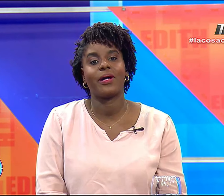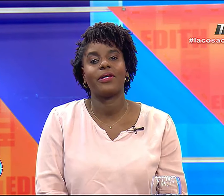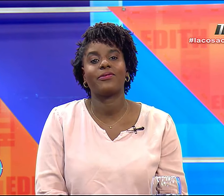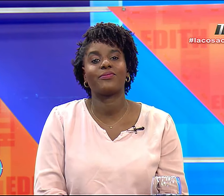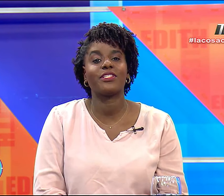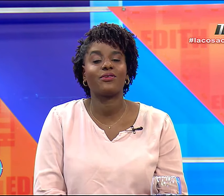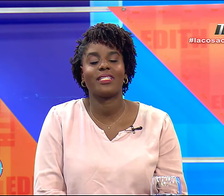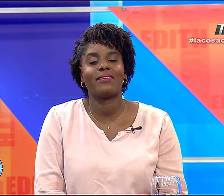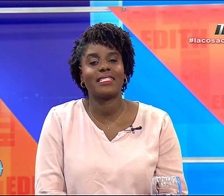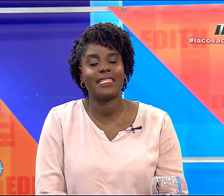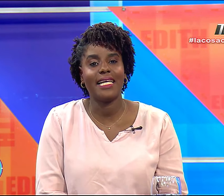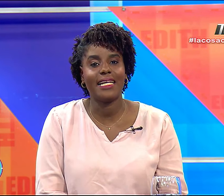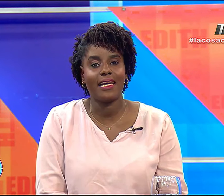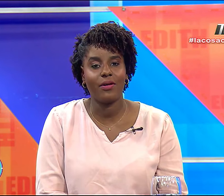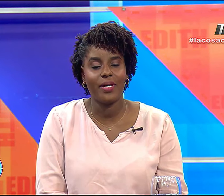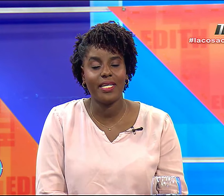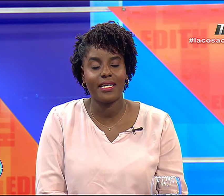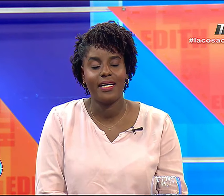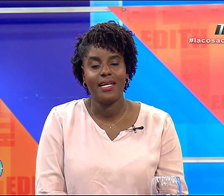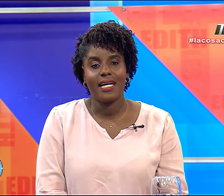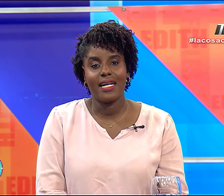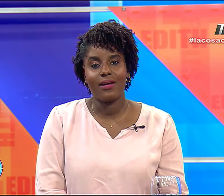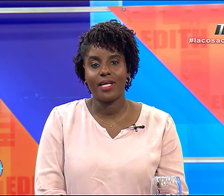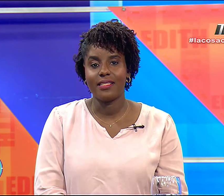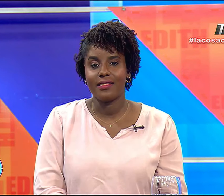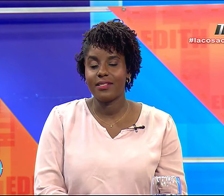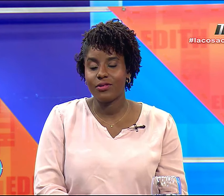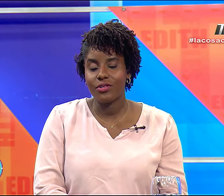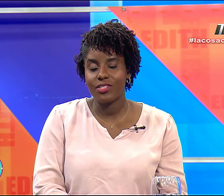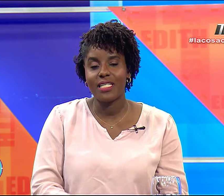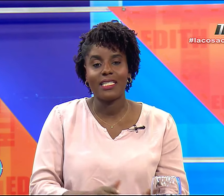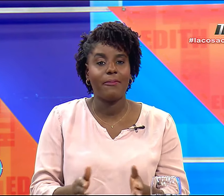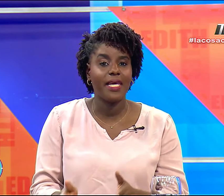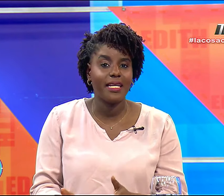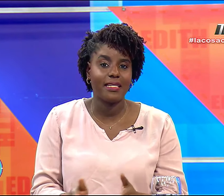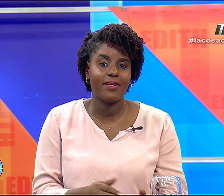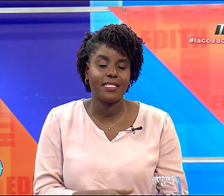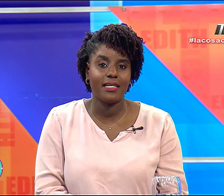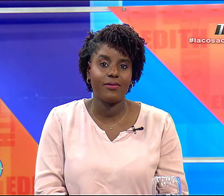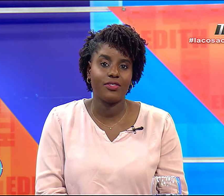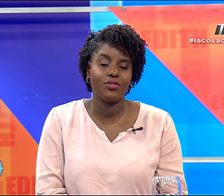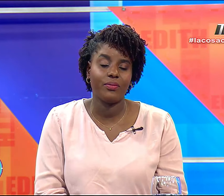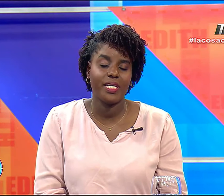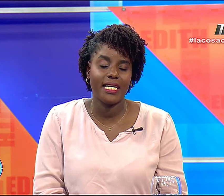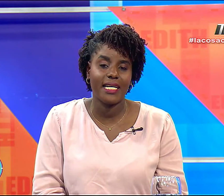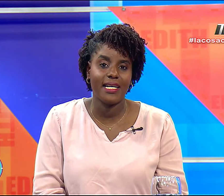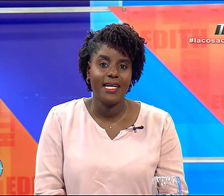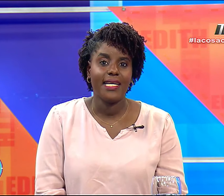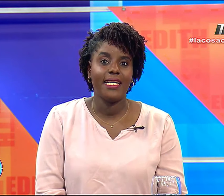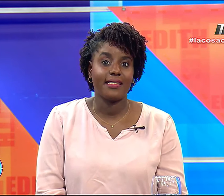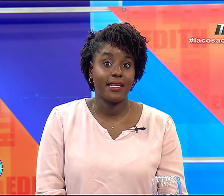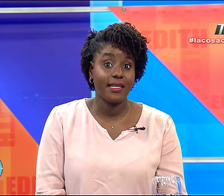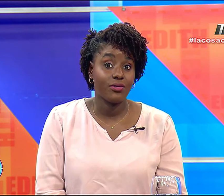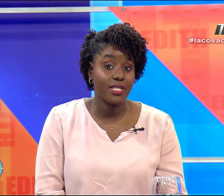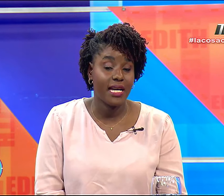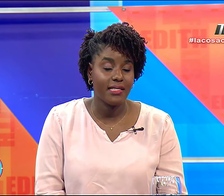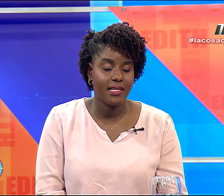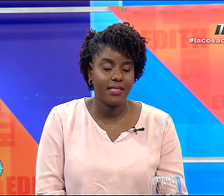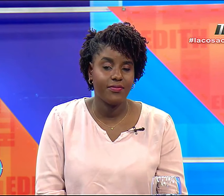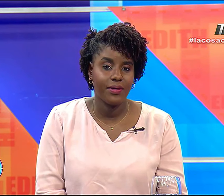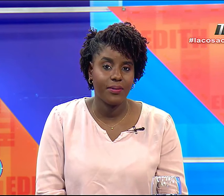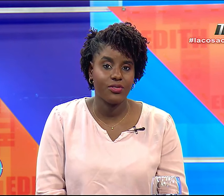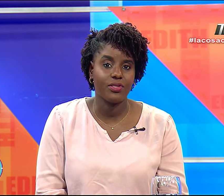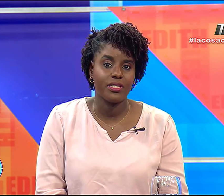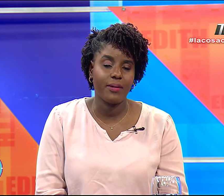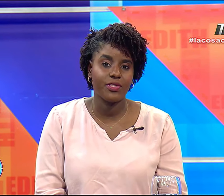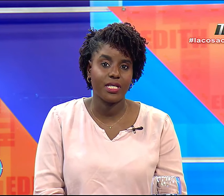por habernos visto a través de Teleradio América, Canal 4512, también a través de Televisión Dominicana y las redes sociales de Edith